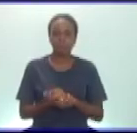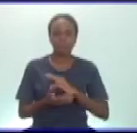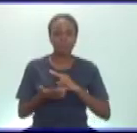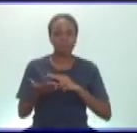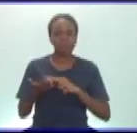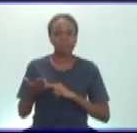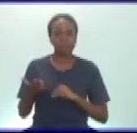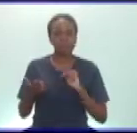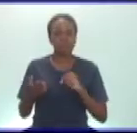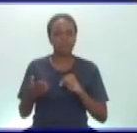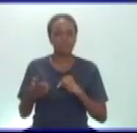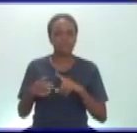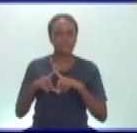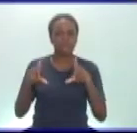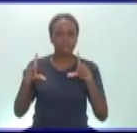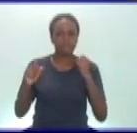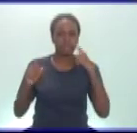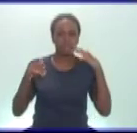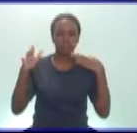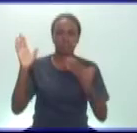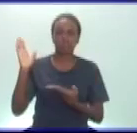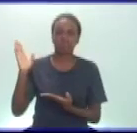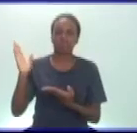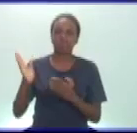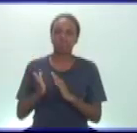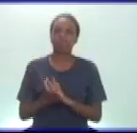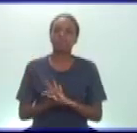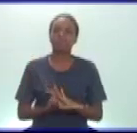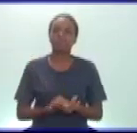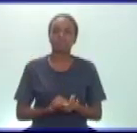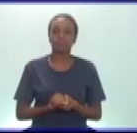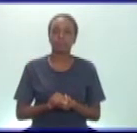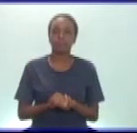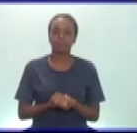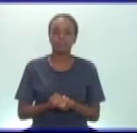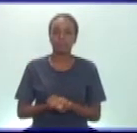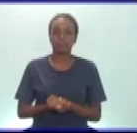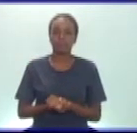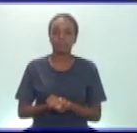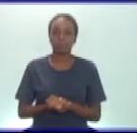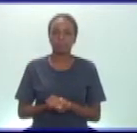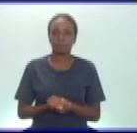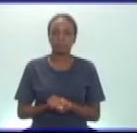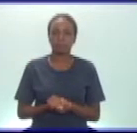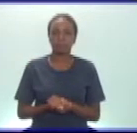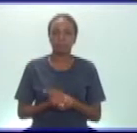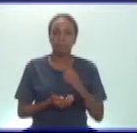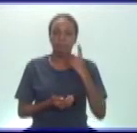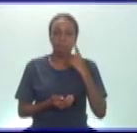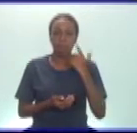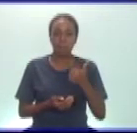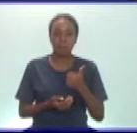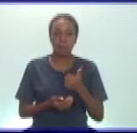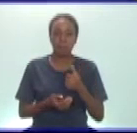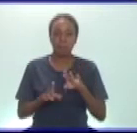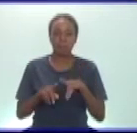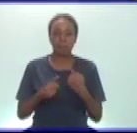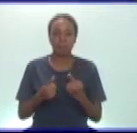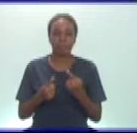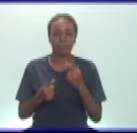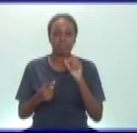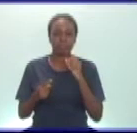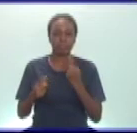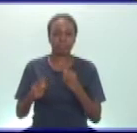texto. La primera pausa la realicé en lugar. Fíjense, unidad de acción en un solo lugar